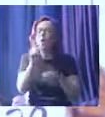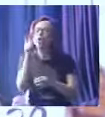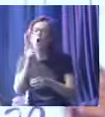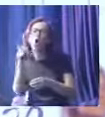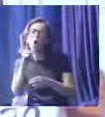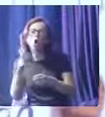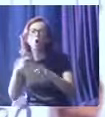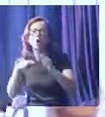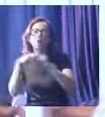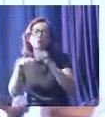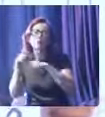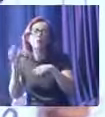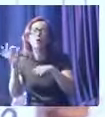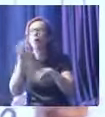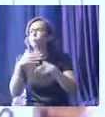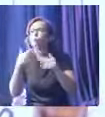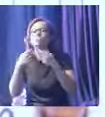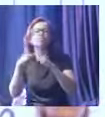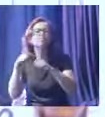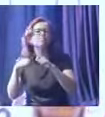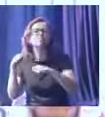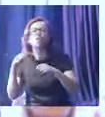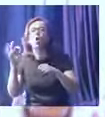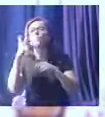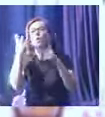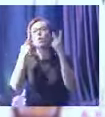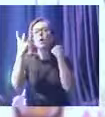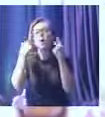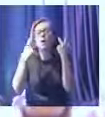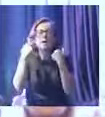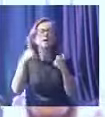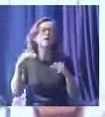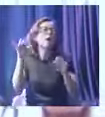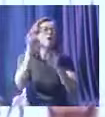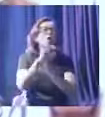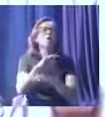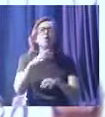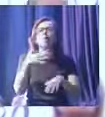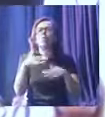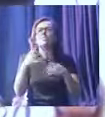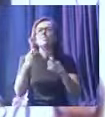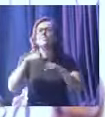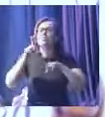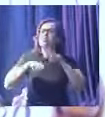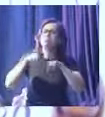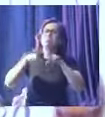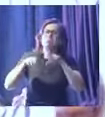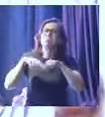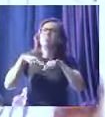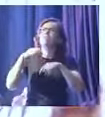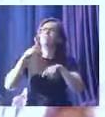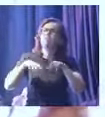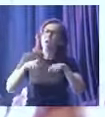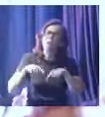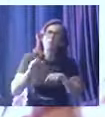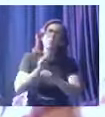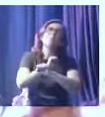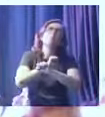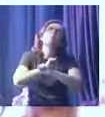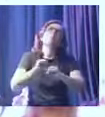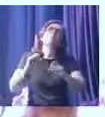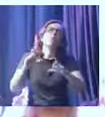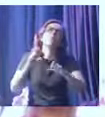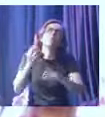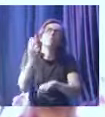kiosco, el que tiene un salón, el que tiene una peluquería, que tiene que hacer 20.000 trámites para lograr sacar